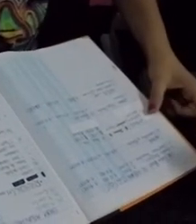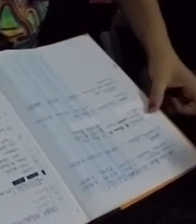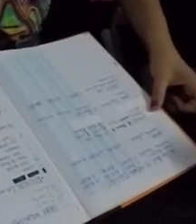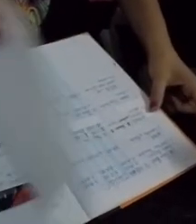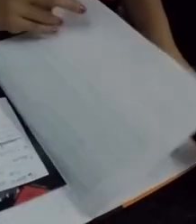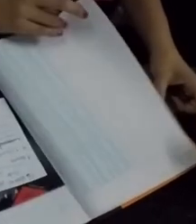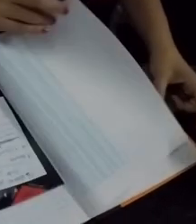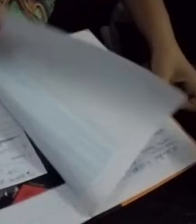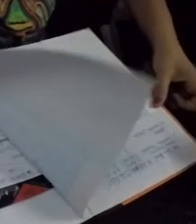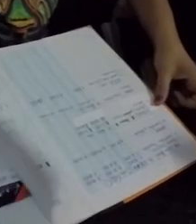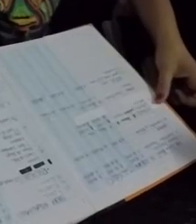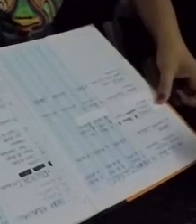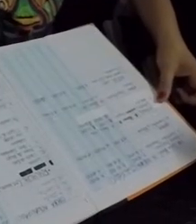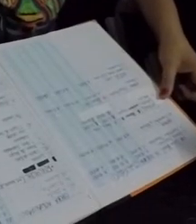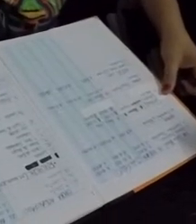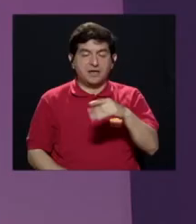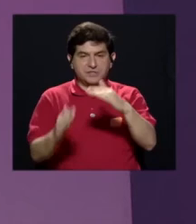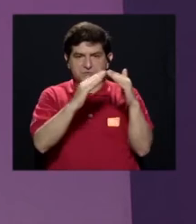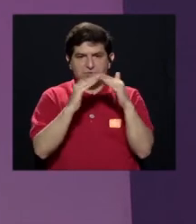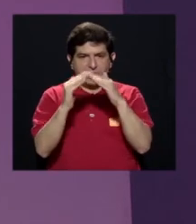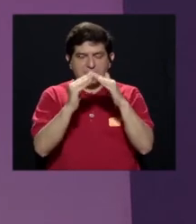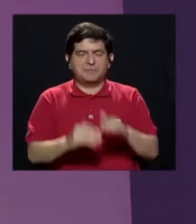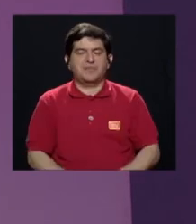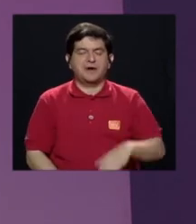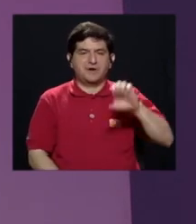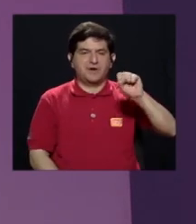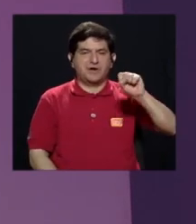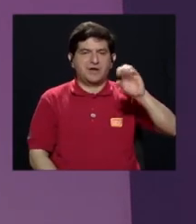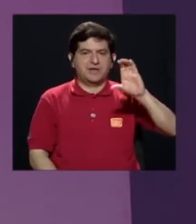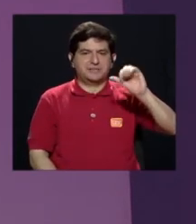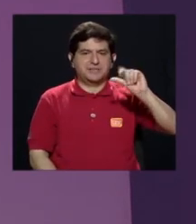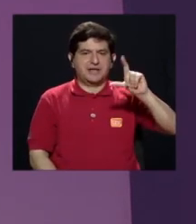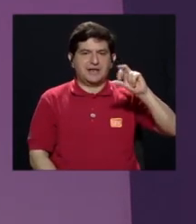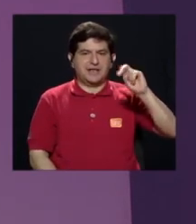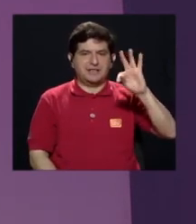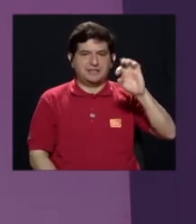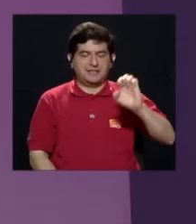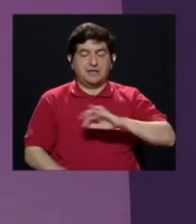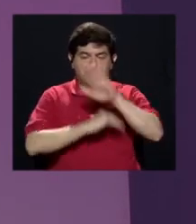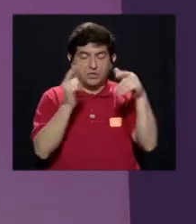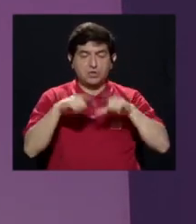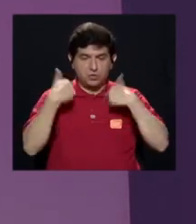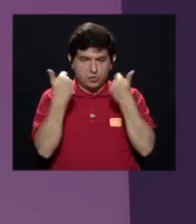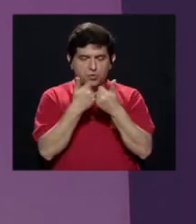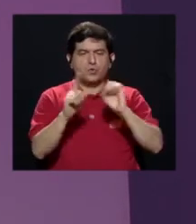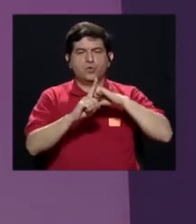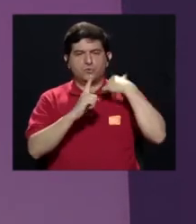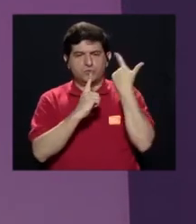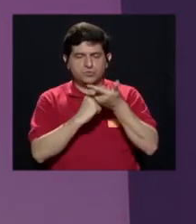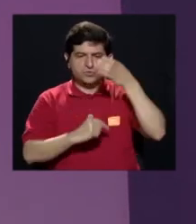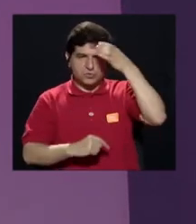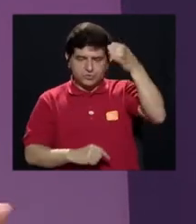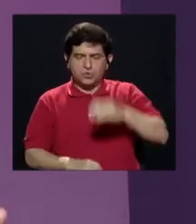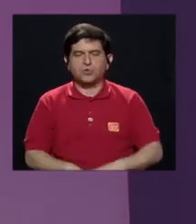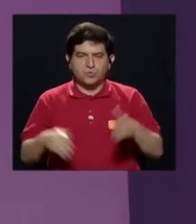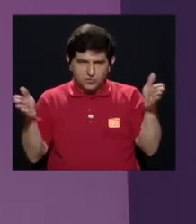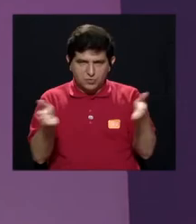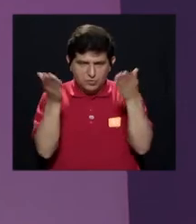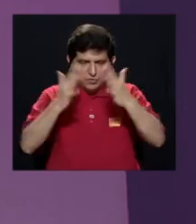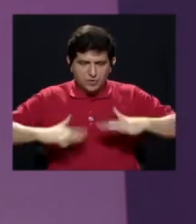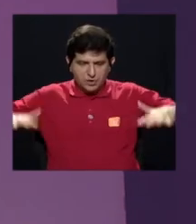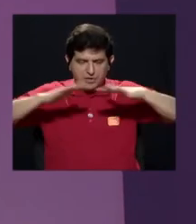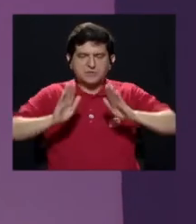llamado Casa Batsú, en Barrio Escalante. Y bueno, ahí también apoyamos todo tipo de movimientos sociales y culturales para como un